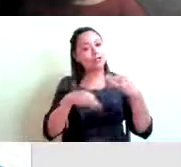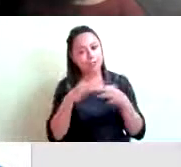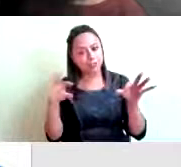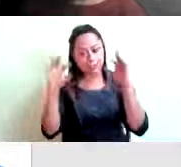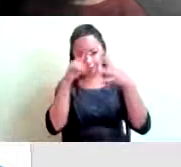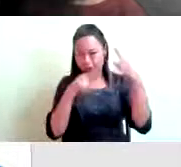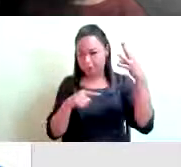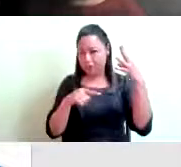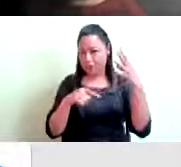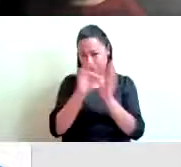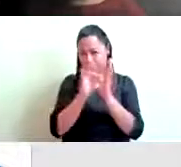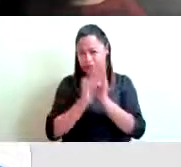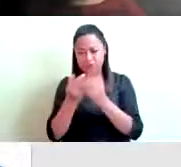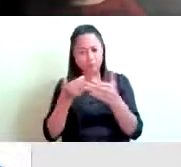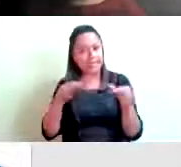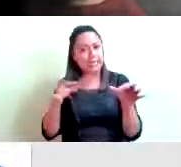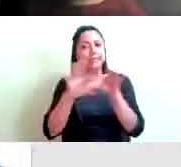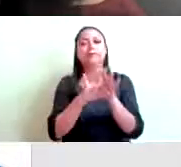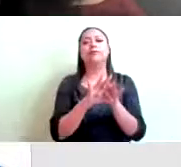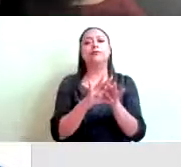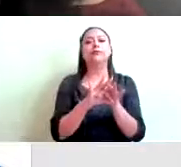con el punto que mencioné de la educación.